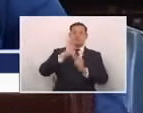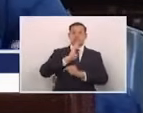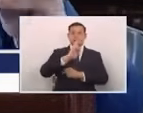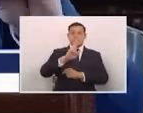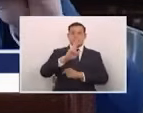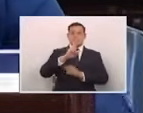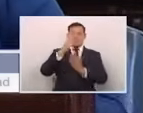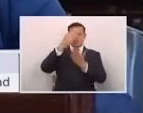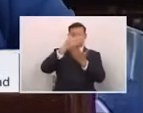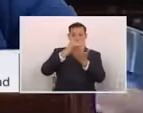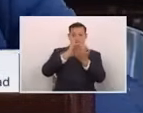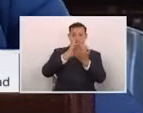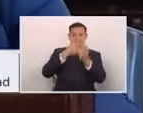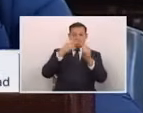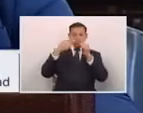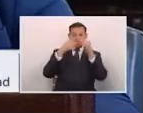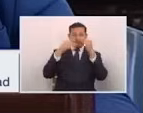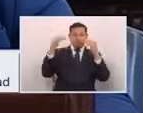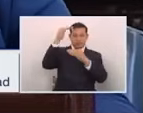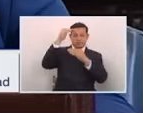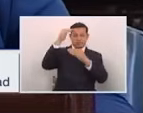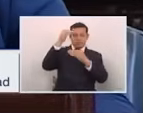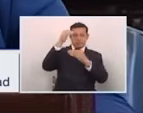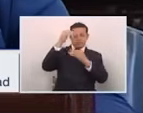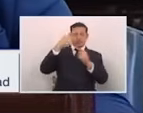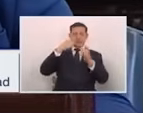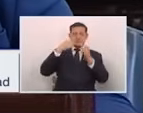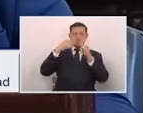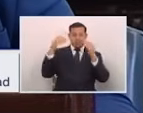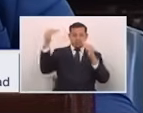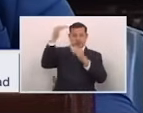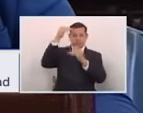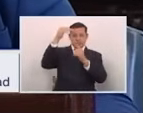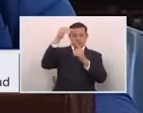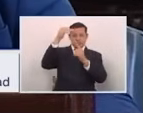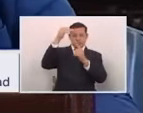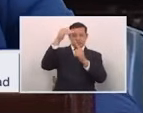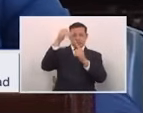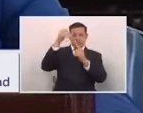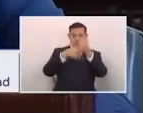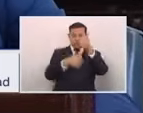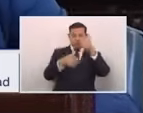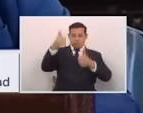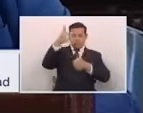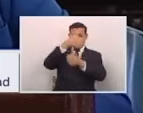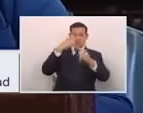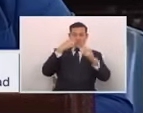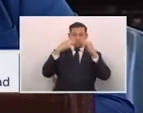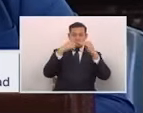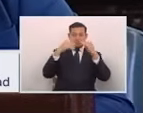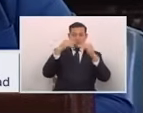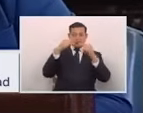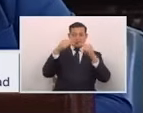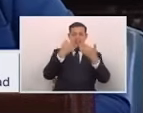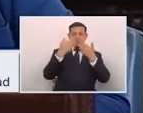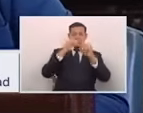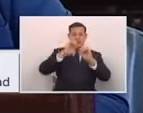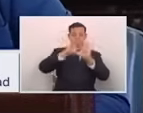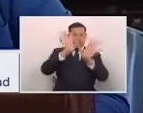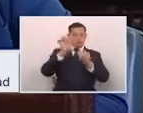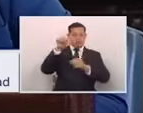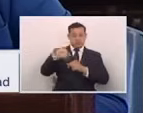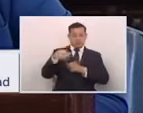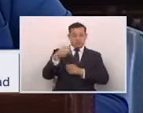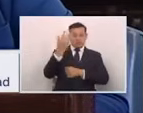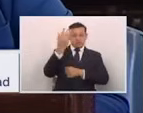a agendas y a patrones. Tenían jefes. Y si algo quiero dejar yo claro esta